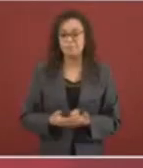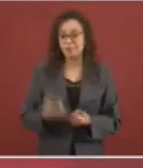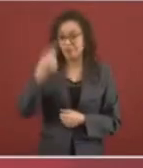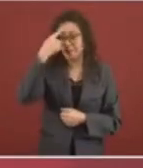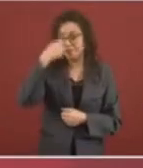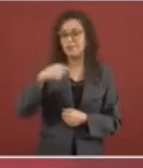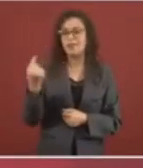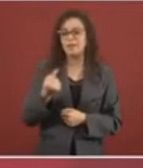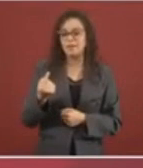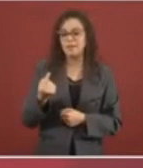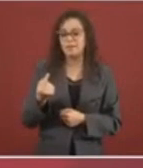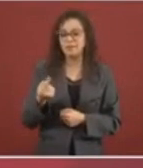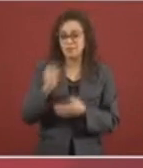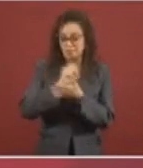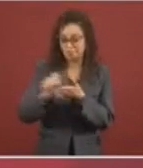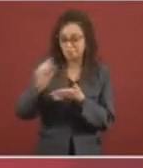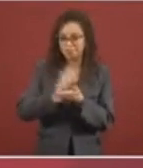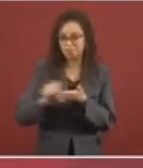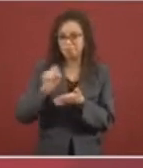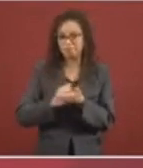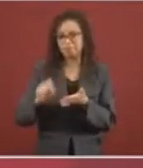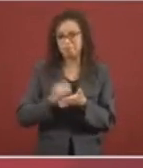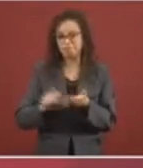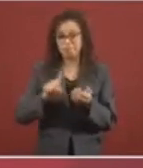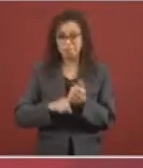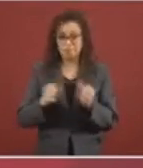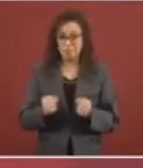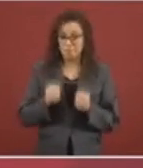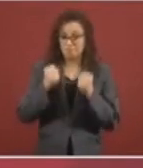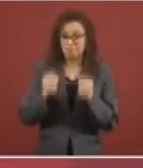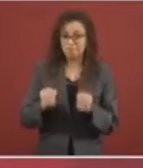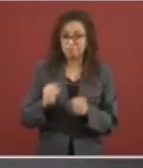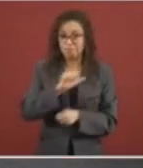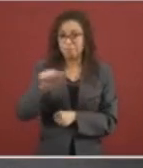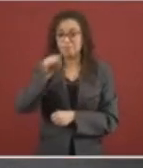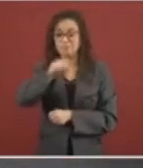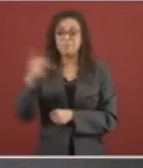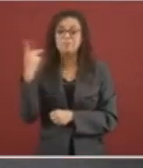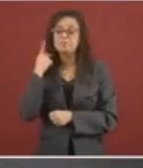fortalecer con sus escritos a la política neoliberal,